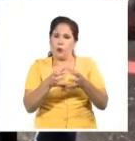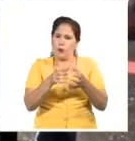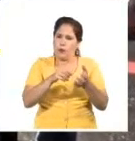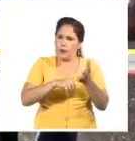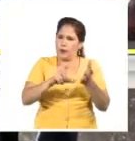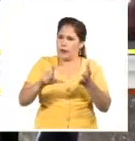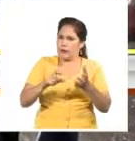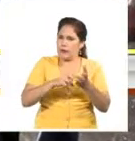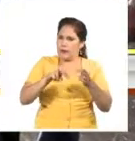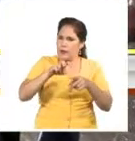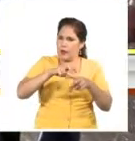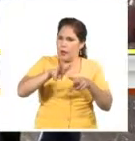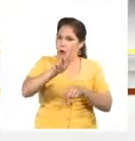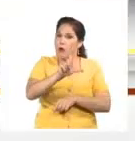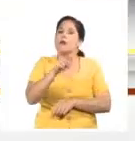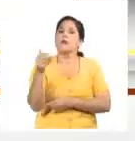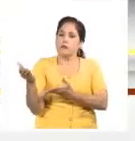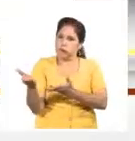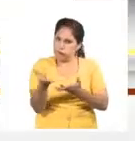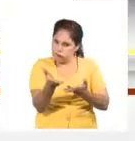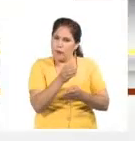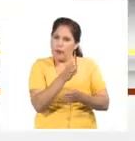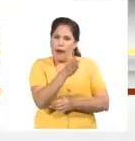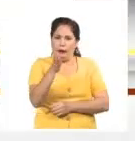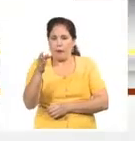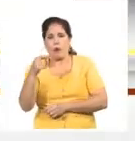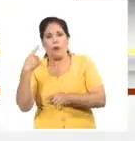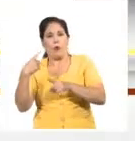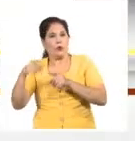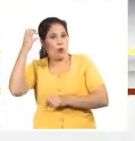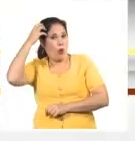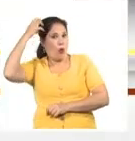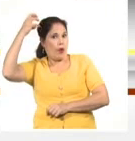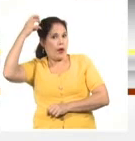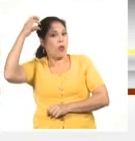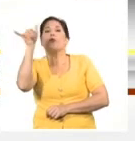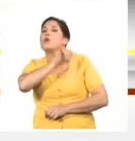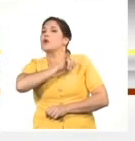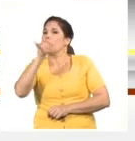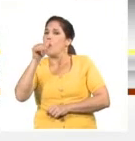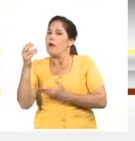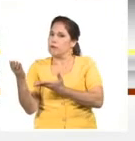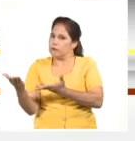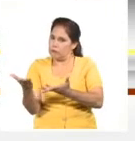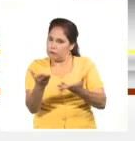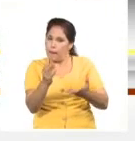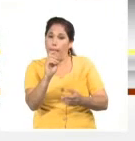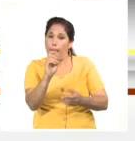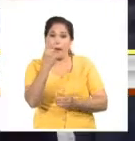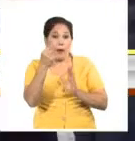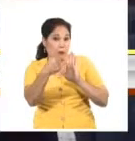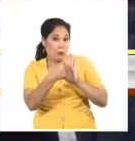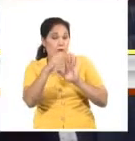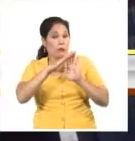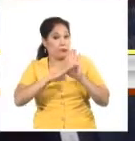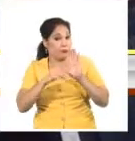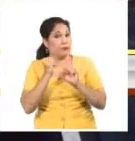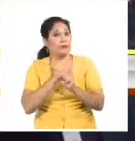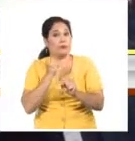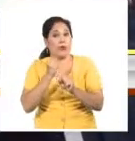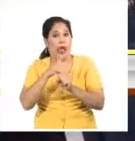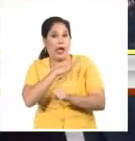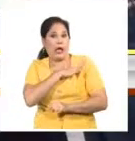del Partido en Holguín, Ernesto Santiesteban Velázquez, y el gobernador Julio César Estupiñán Rodríguez. Como primer punto del programa de trabajo,